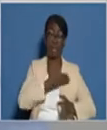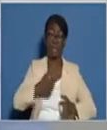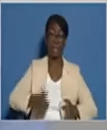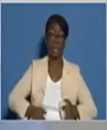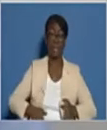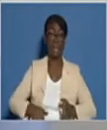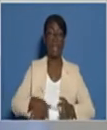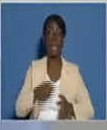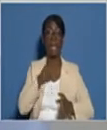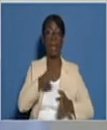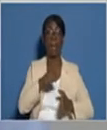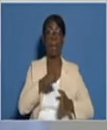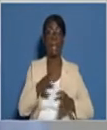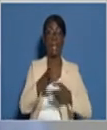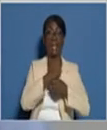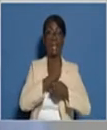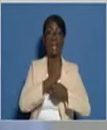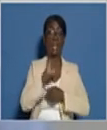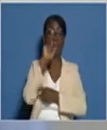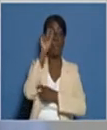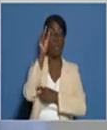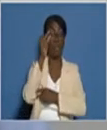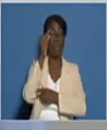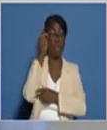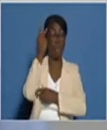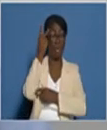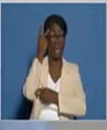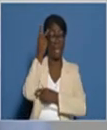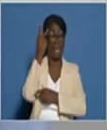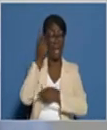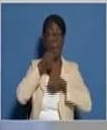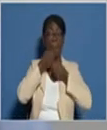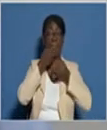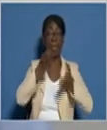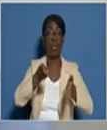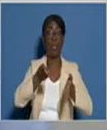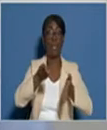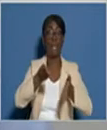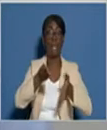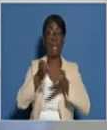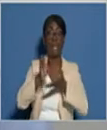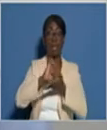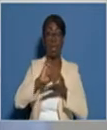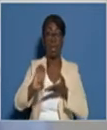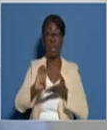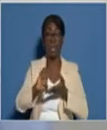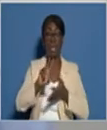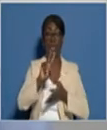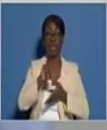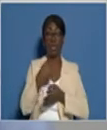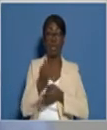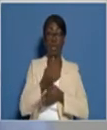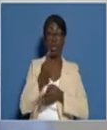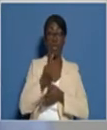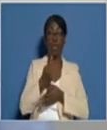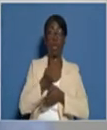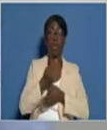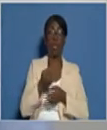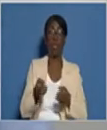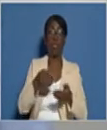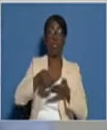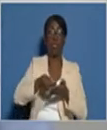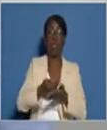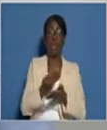generar políticas públicas, económicas y laborales que no solamente van a salvaguardar el empleo, sino van a generar